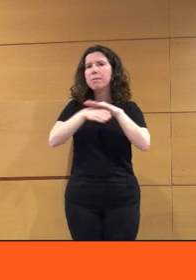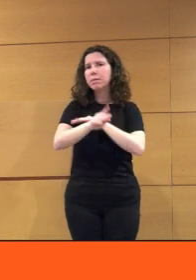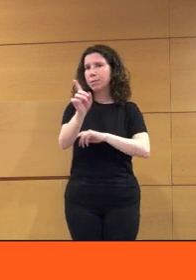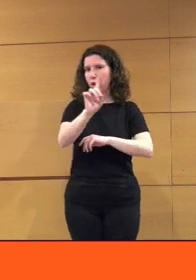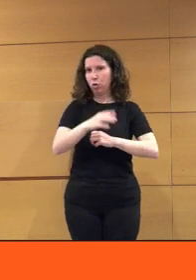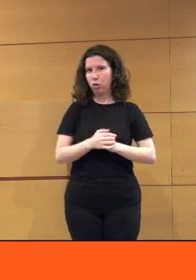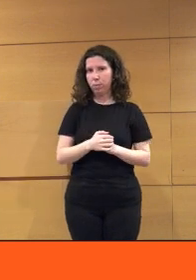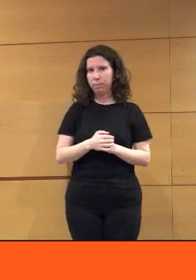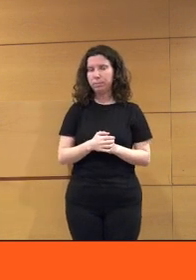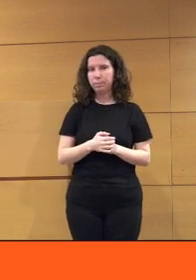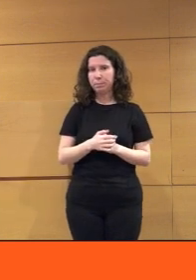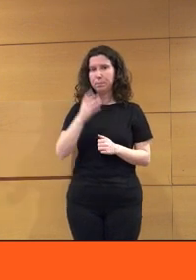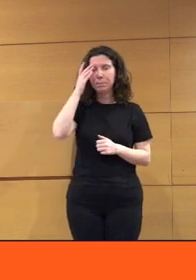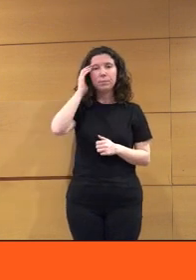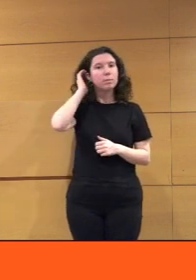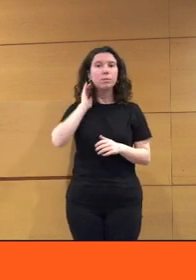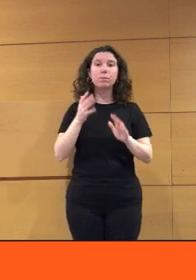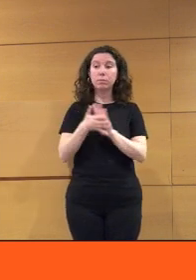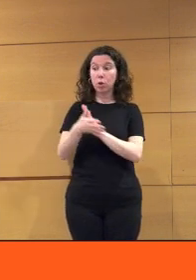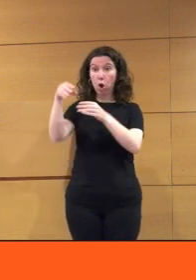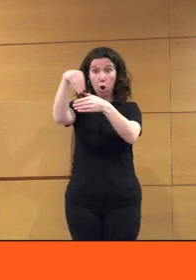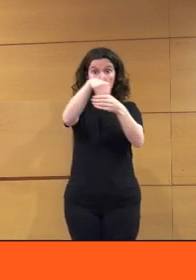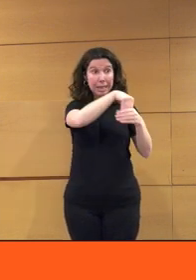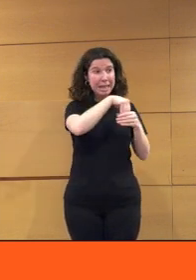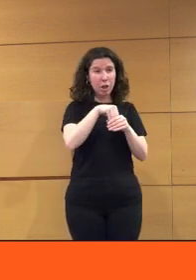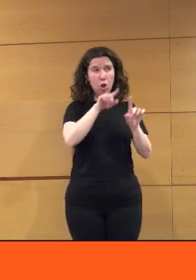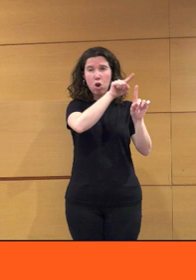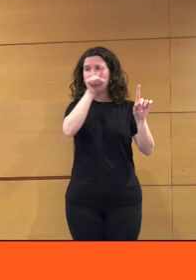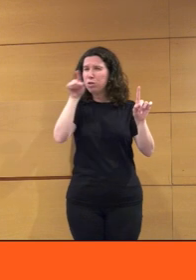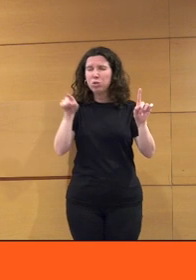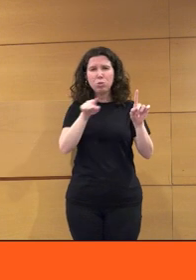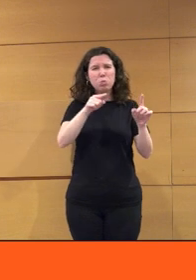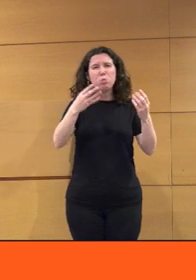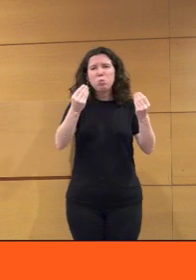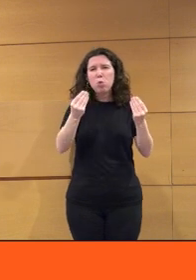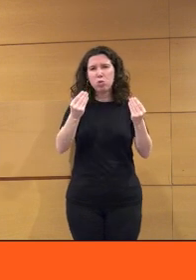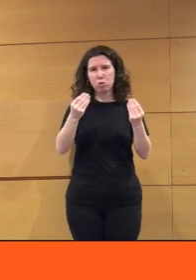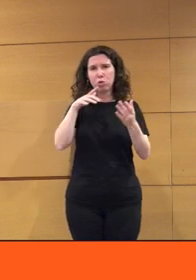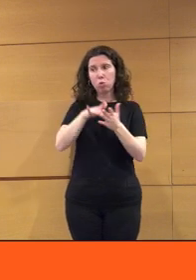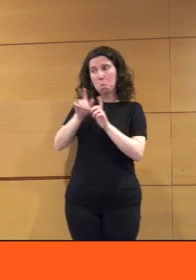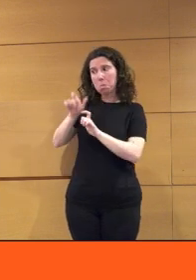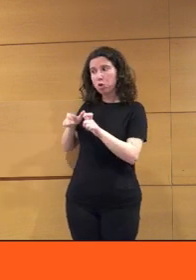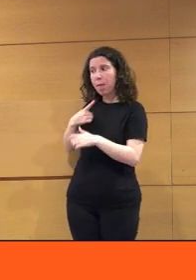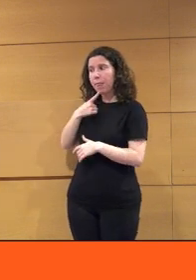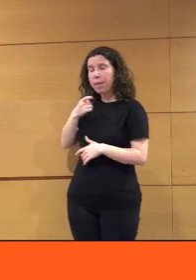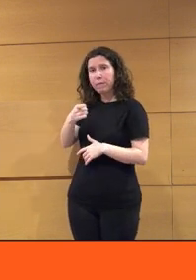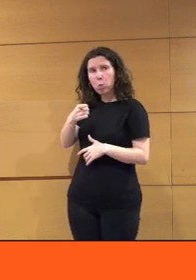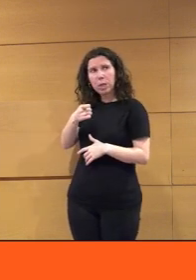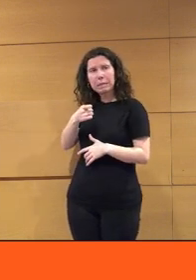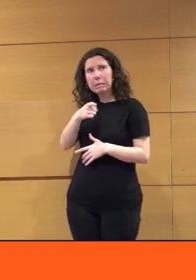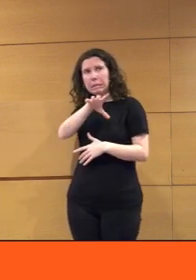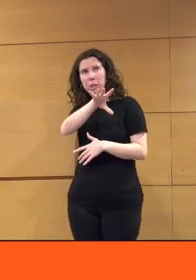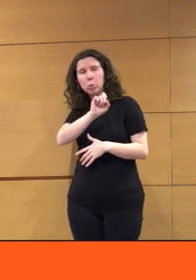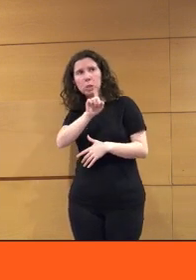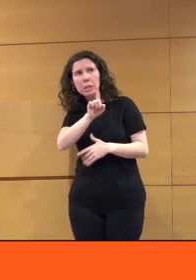muchísimos contenidos que no pueden ser entendidos por muchas personas que encuentran dificultades en entender el